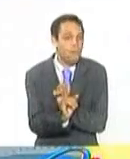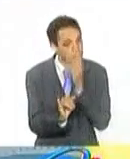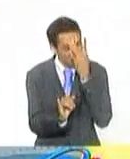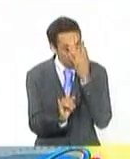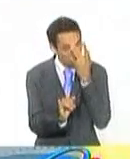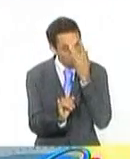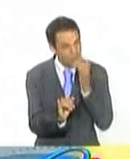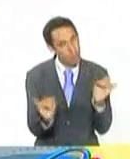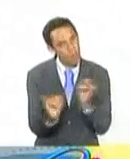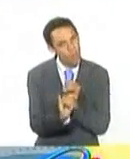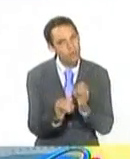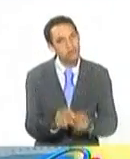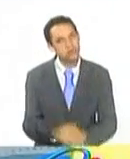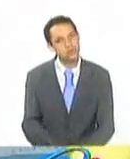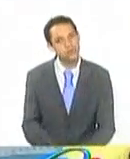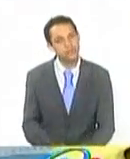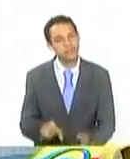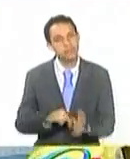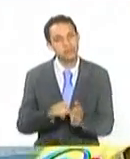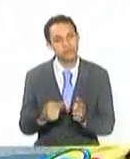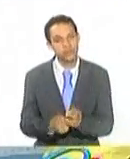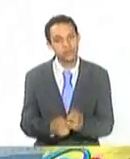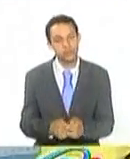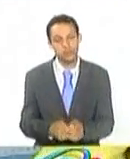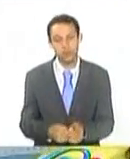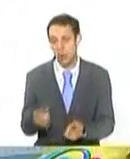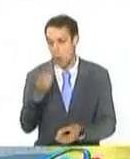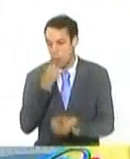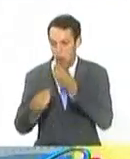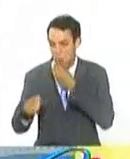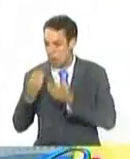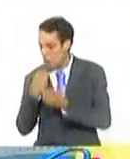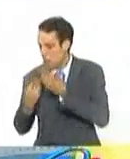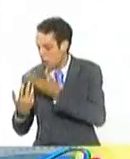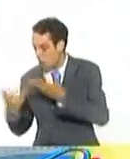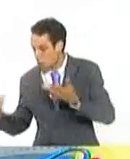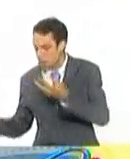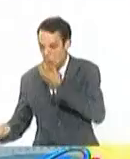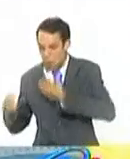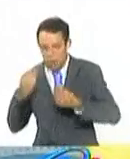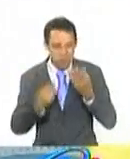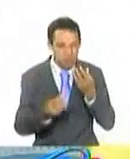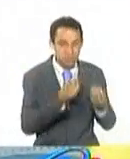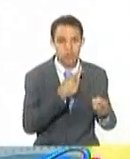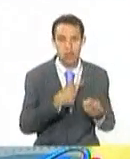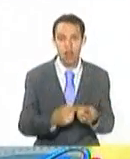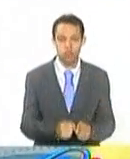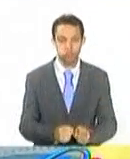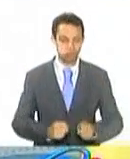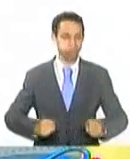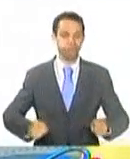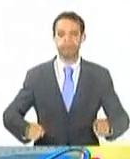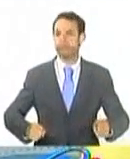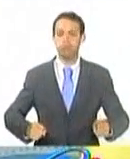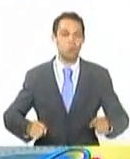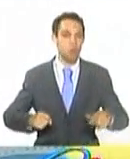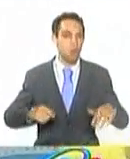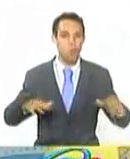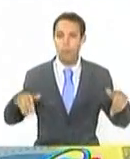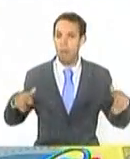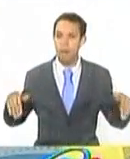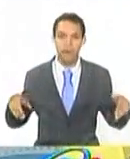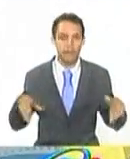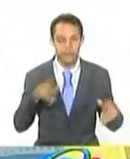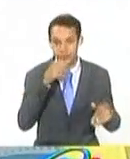porque empiezan a tomar vitaminas y cosas y en fin Pero no no no hacen un un